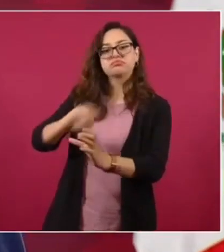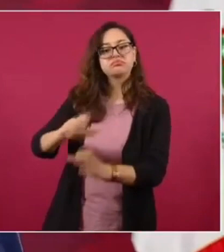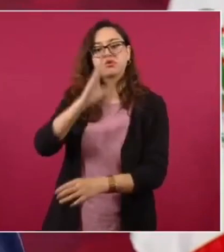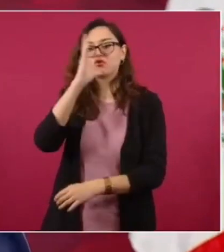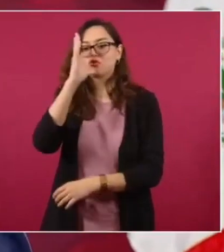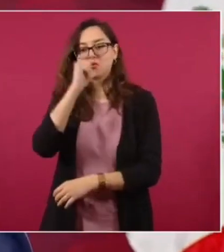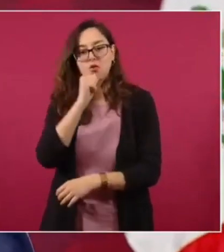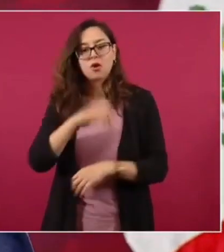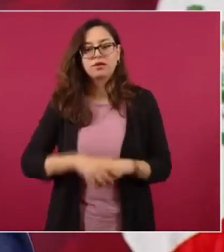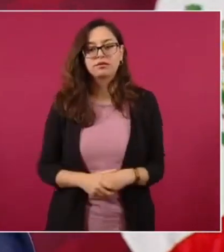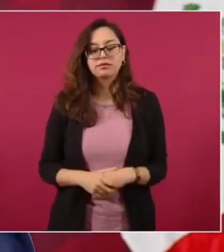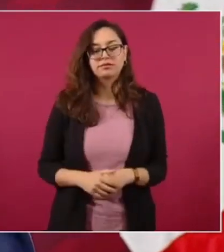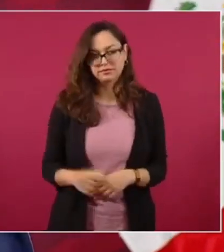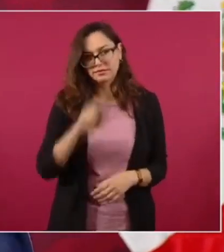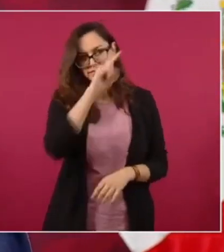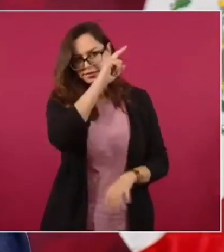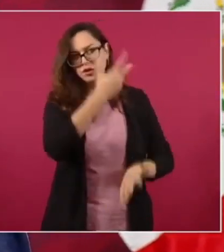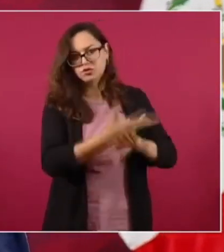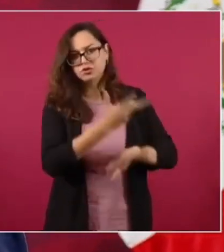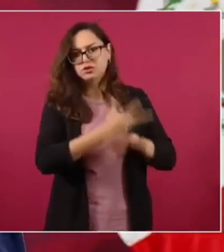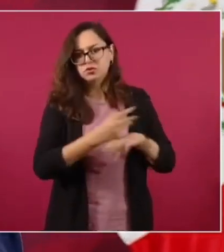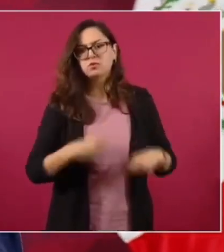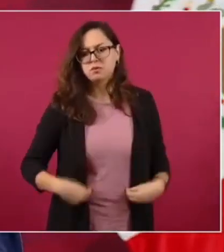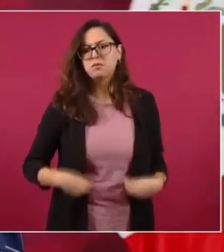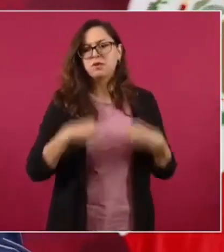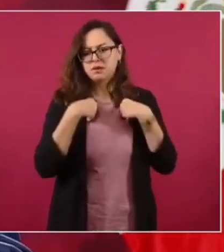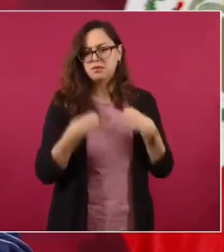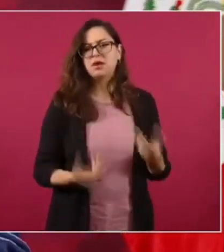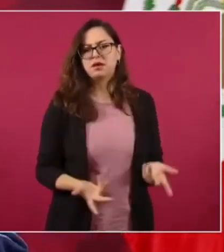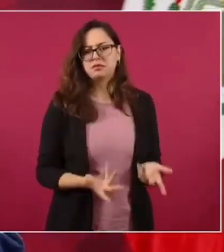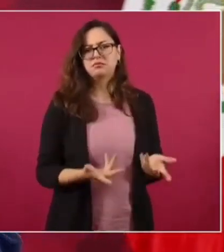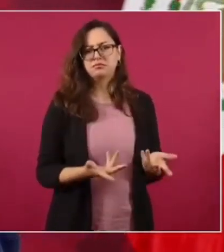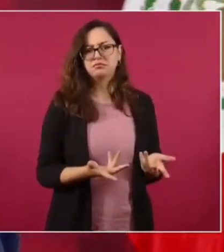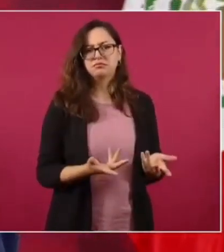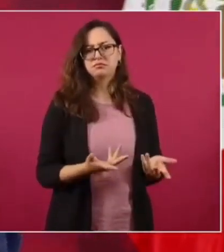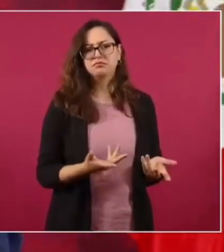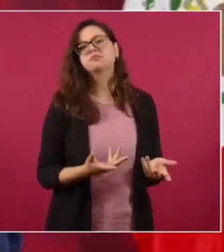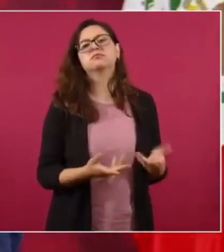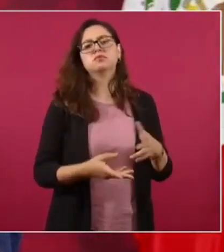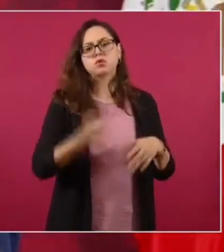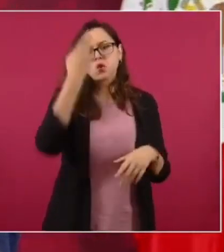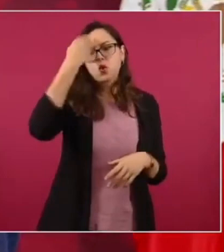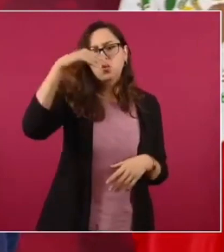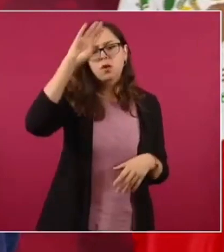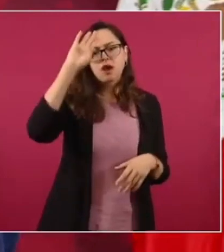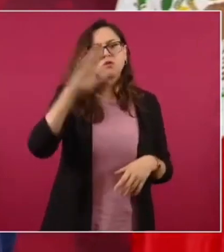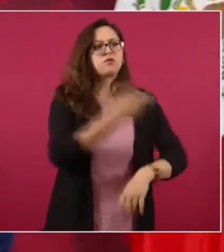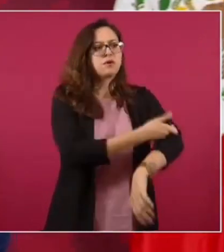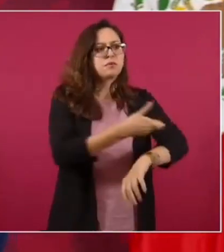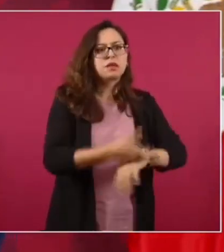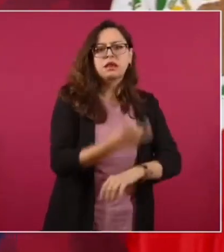los familiares que están en Estados Unidos enviar